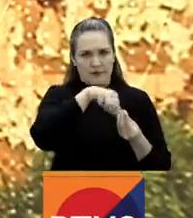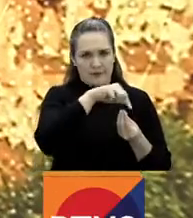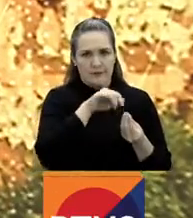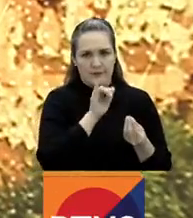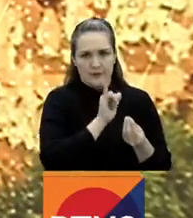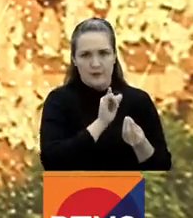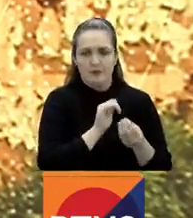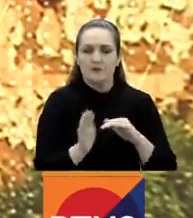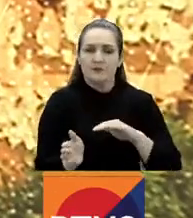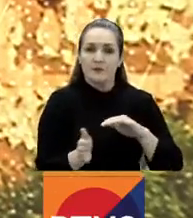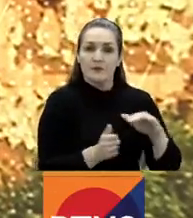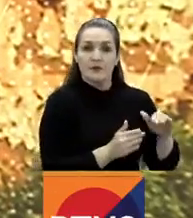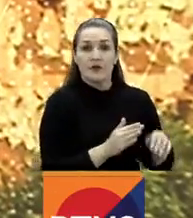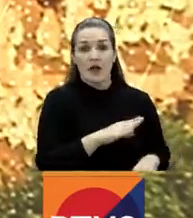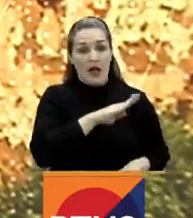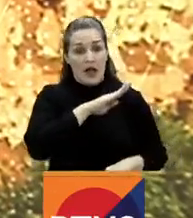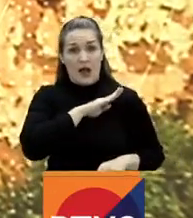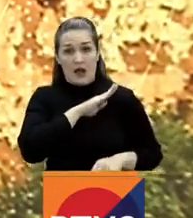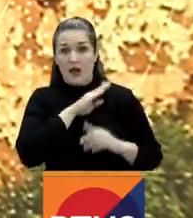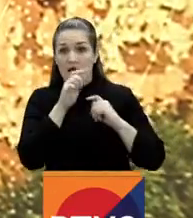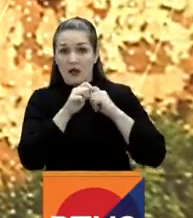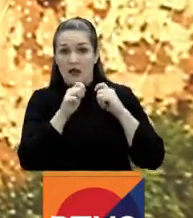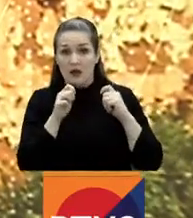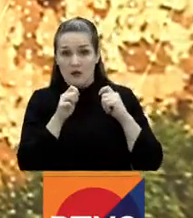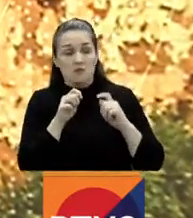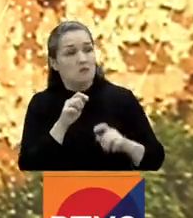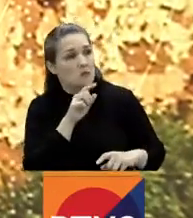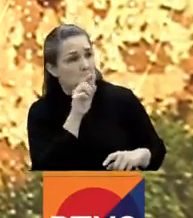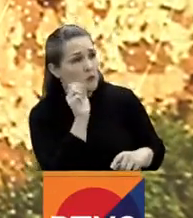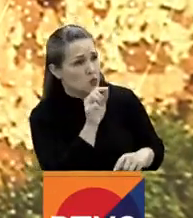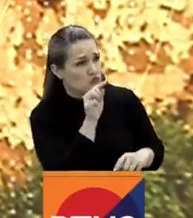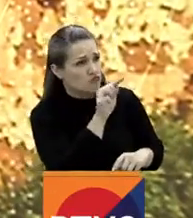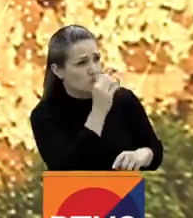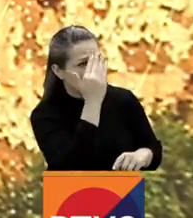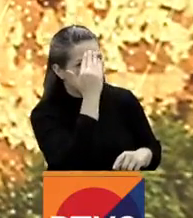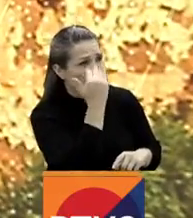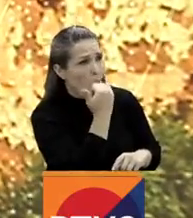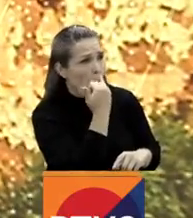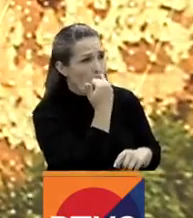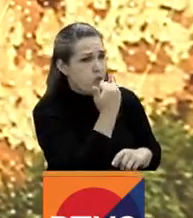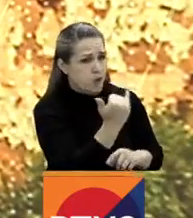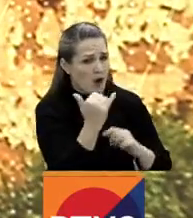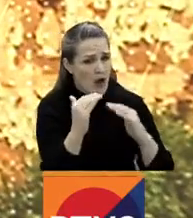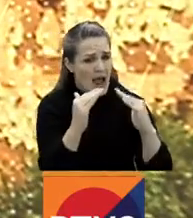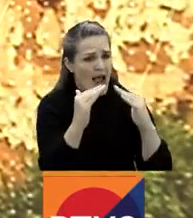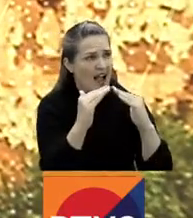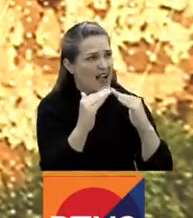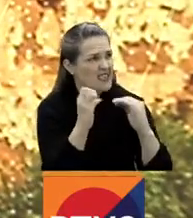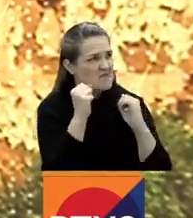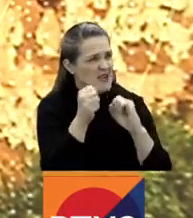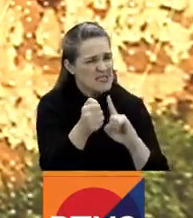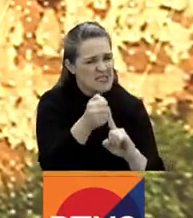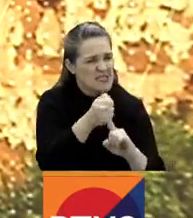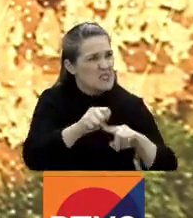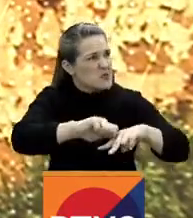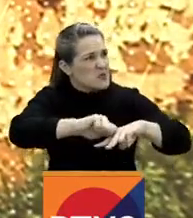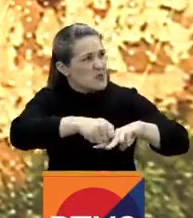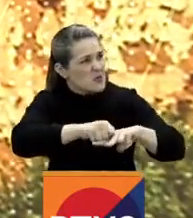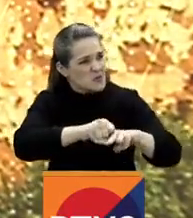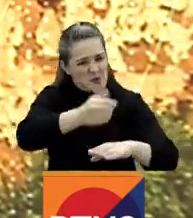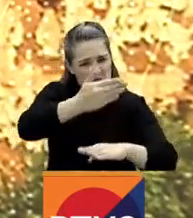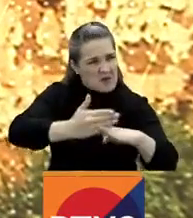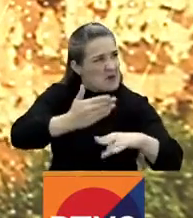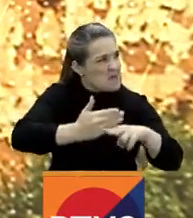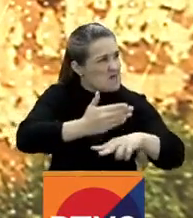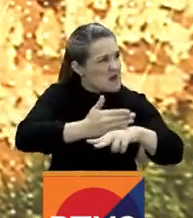la alcaldesa Claudia López negó que en la ciudad existan las llamadas casas de pique estos inmuebles donde se torturan y meten en bolsas